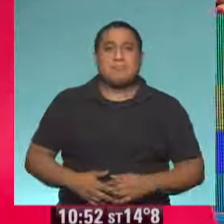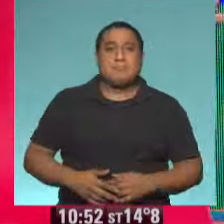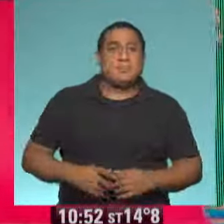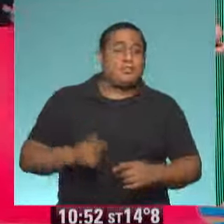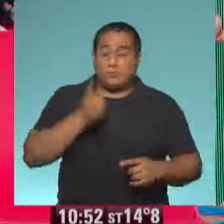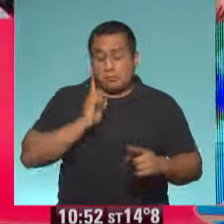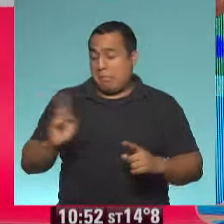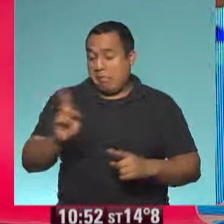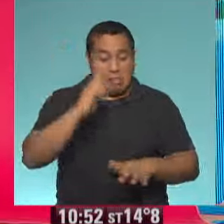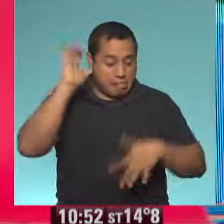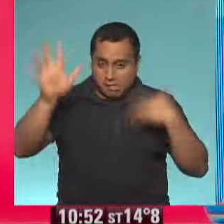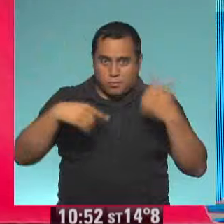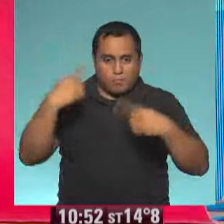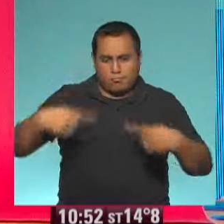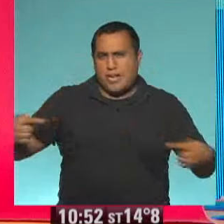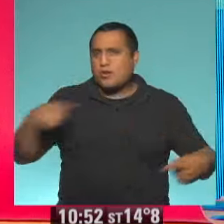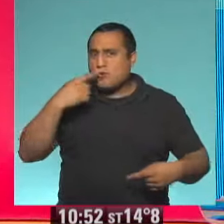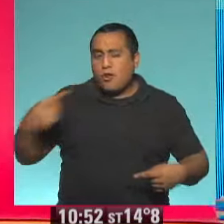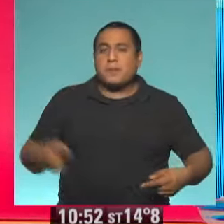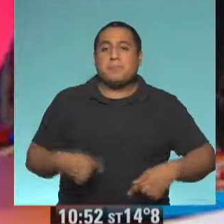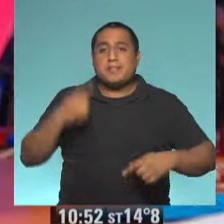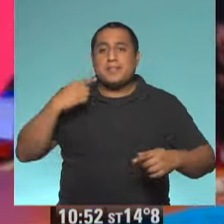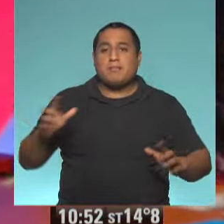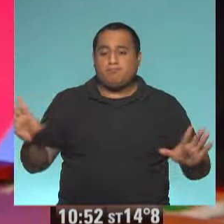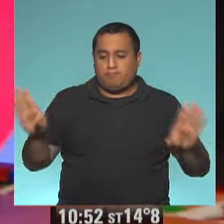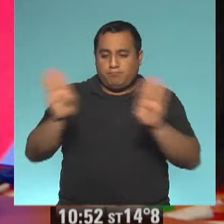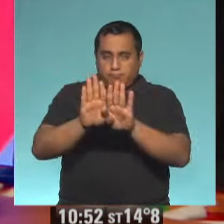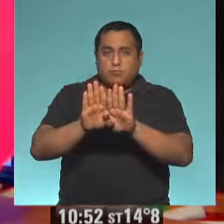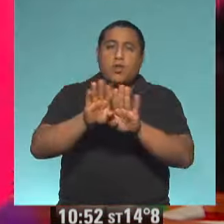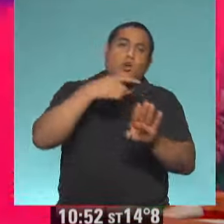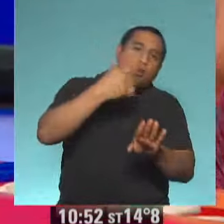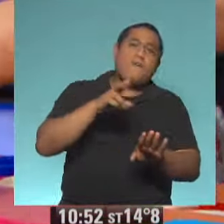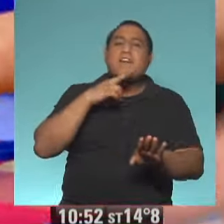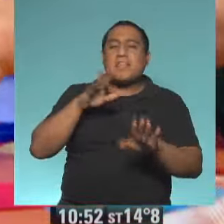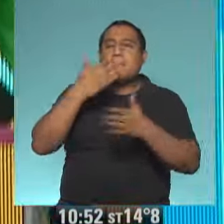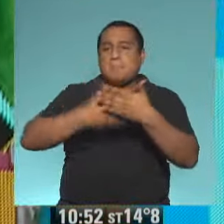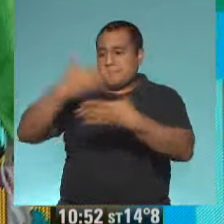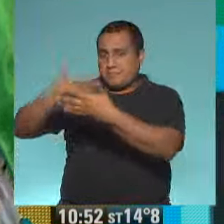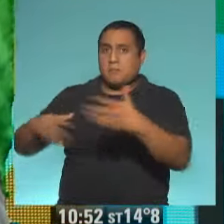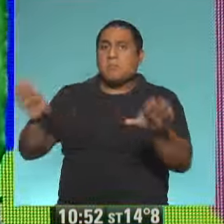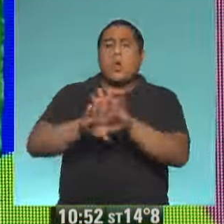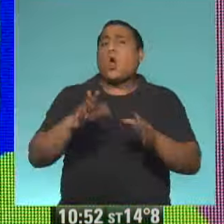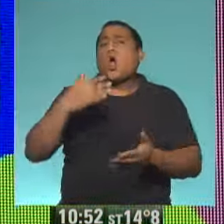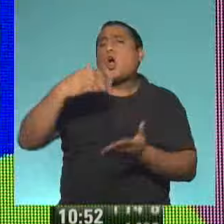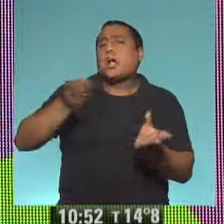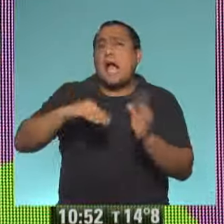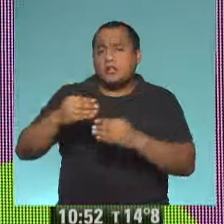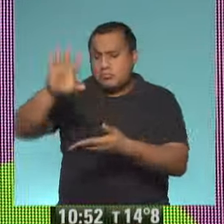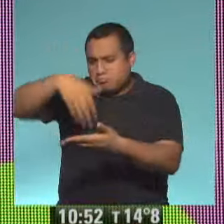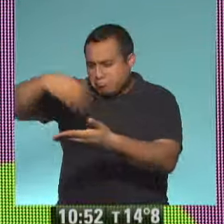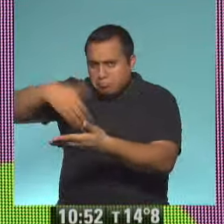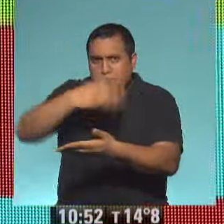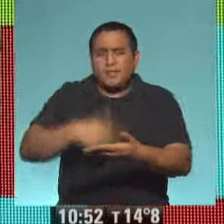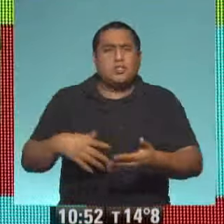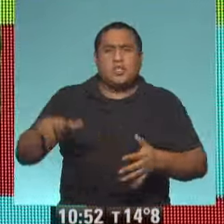hay muchas cosas. Hay muchas cosas muy coloridas. Entonces ya pegamos dos cartulinas, roja y verde. En casa pueden pintar un cartón, pueden usar témpera,